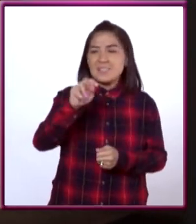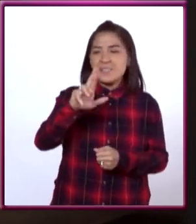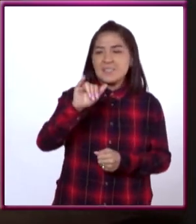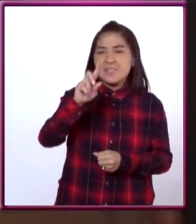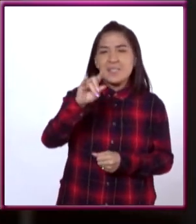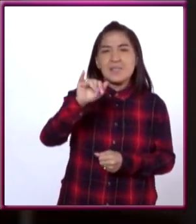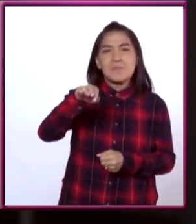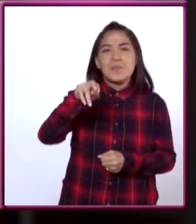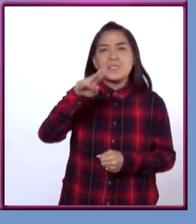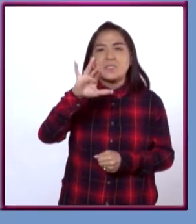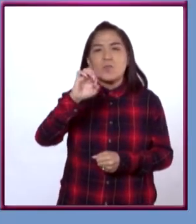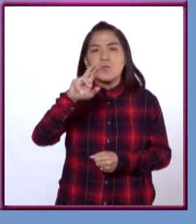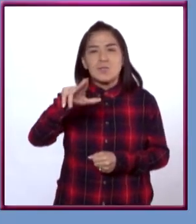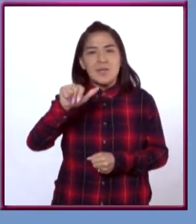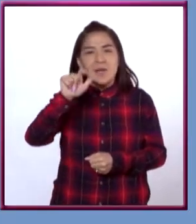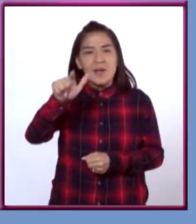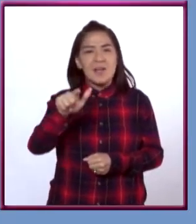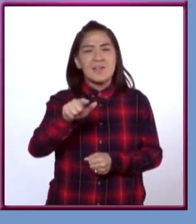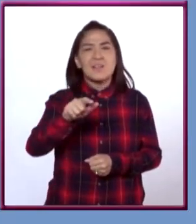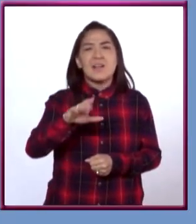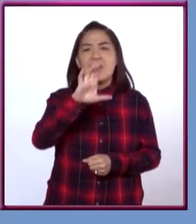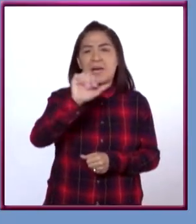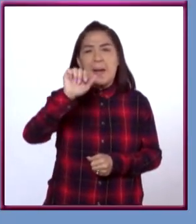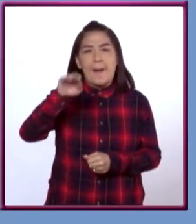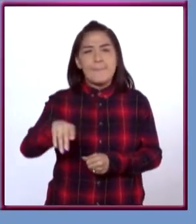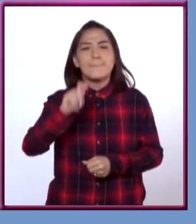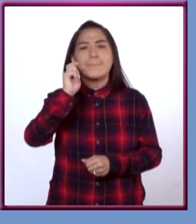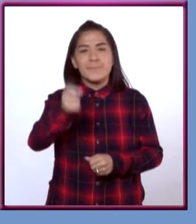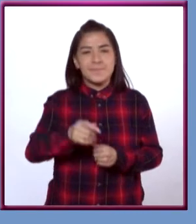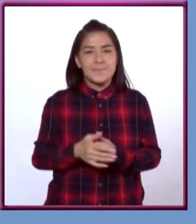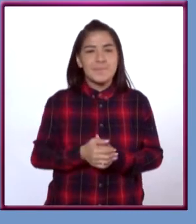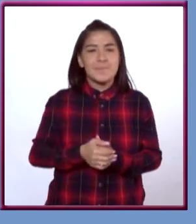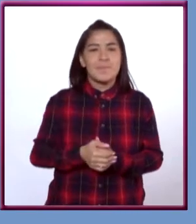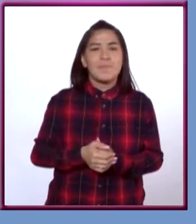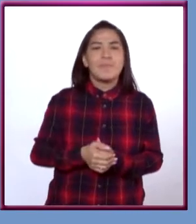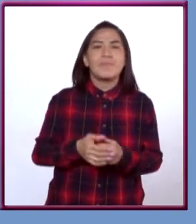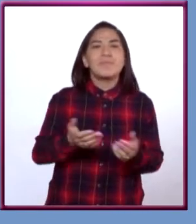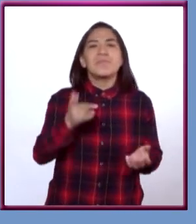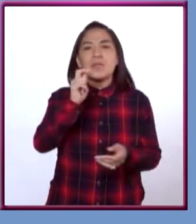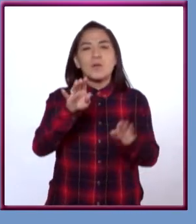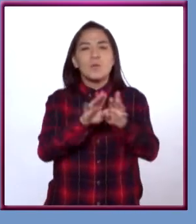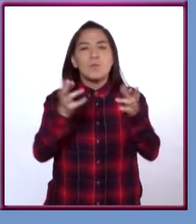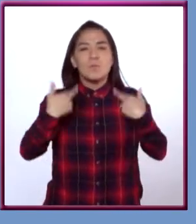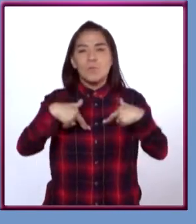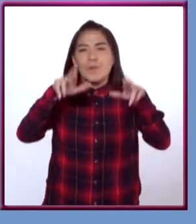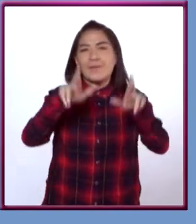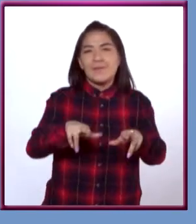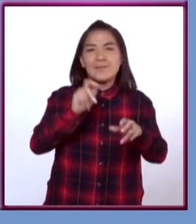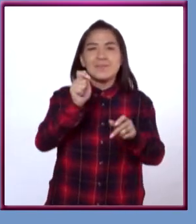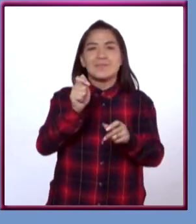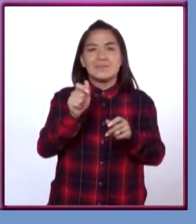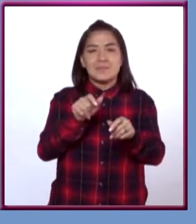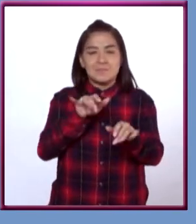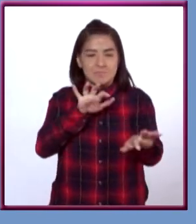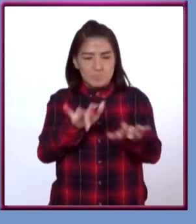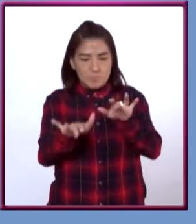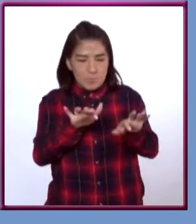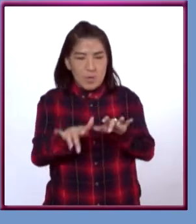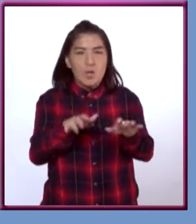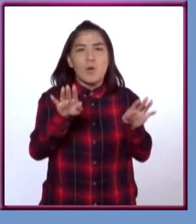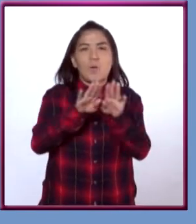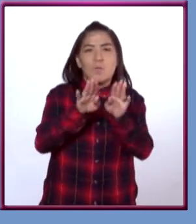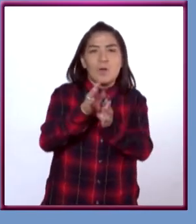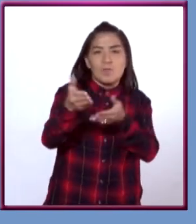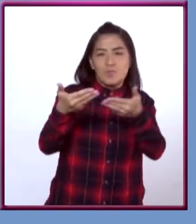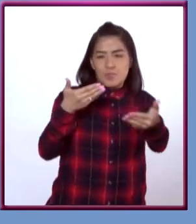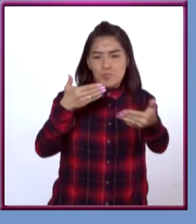¿Cómo funciona? Los modelos tridimensionales en CAD son representaciones virtuales de objetos,